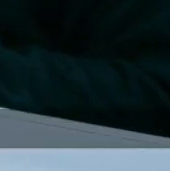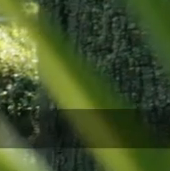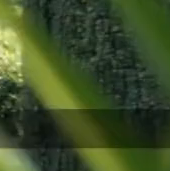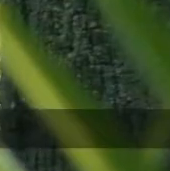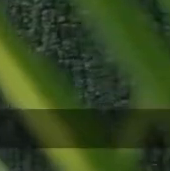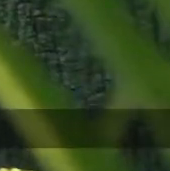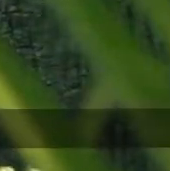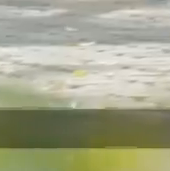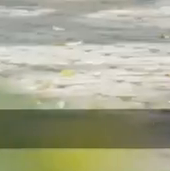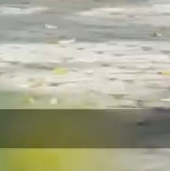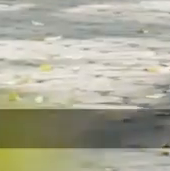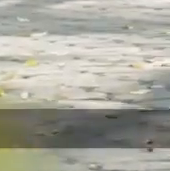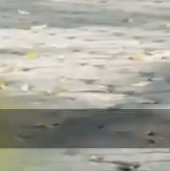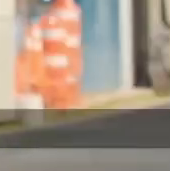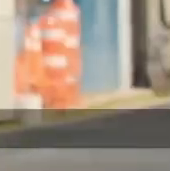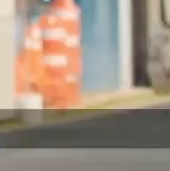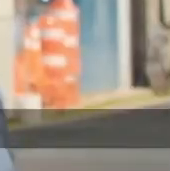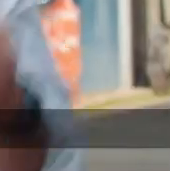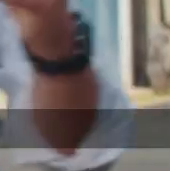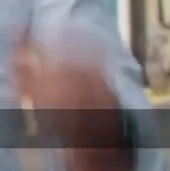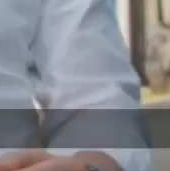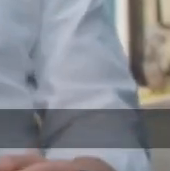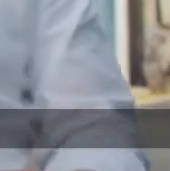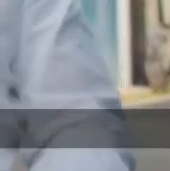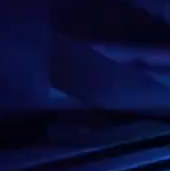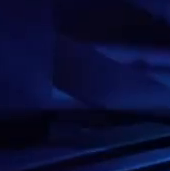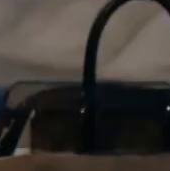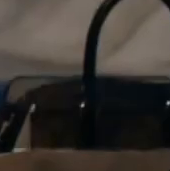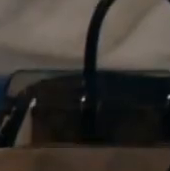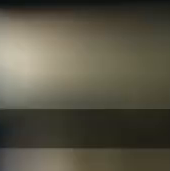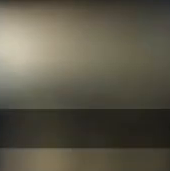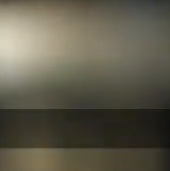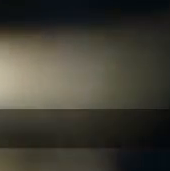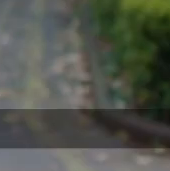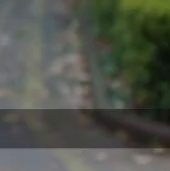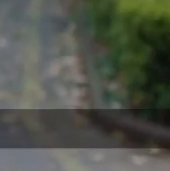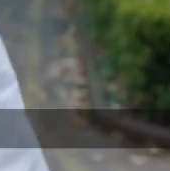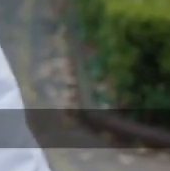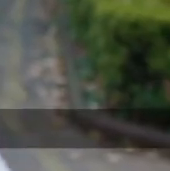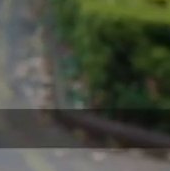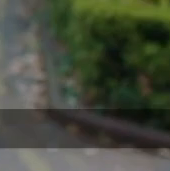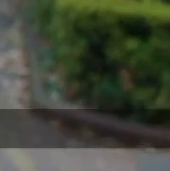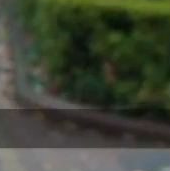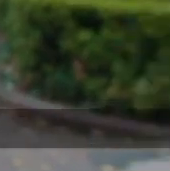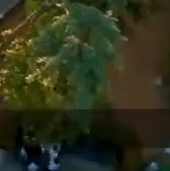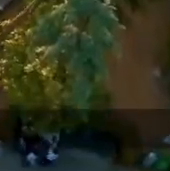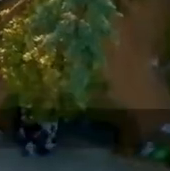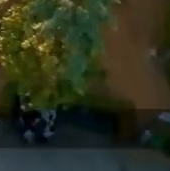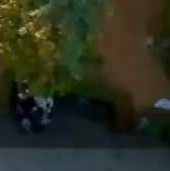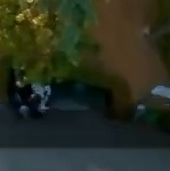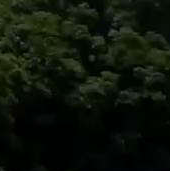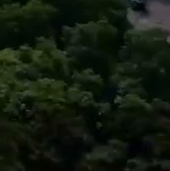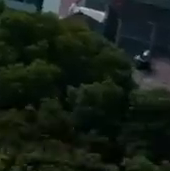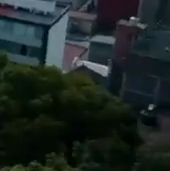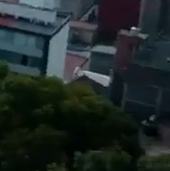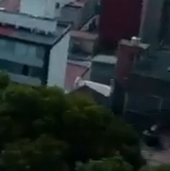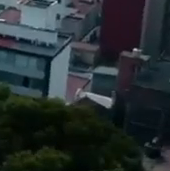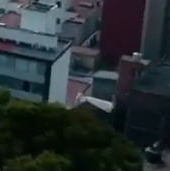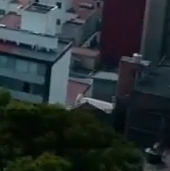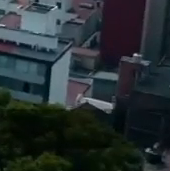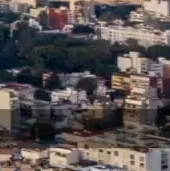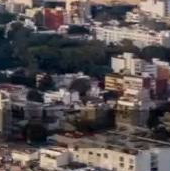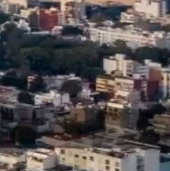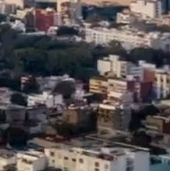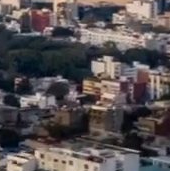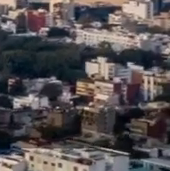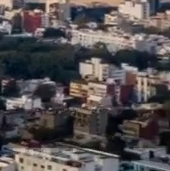gratis un lugar seguro donde los que sienten miedo son los delincuentes ese lugar sí existe y es la Benito Juárez la